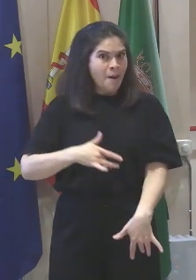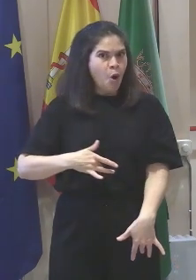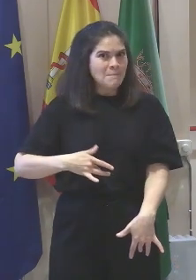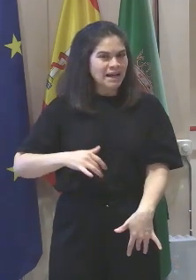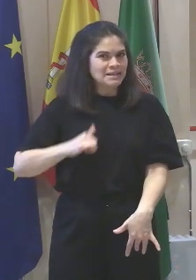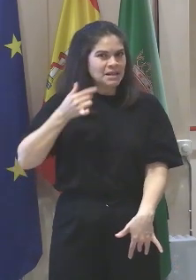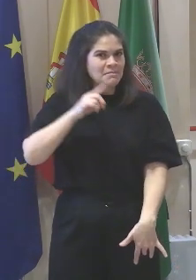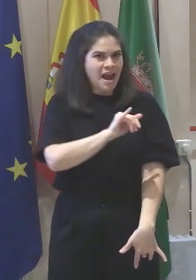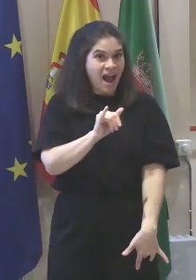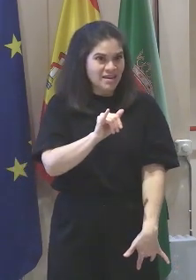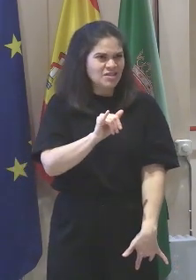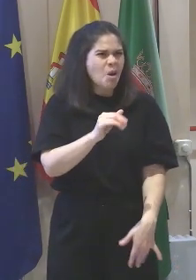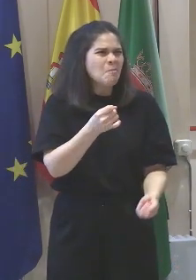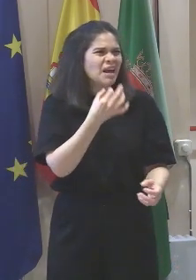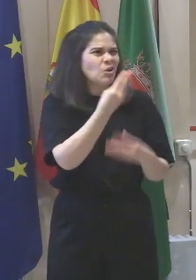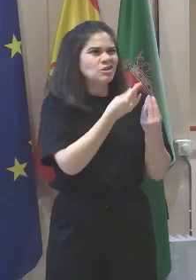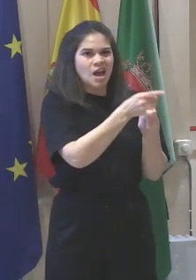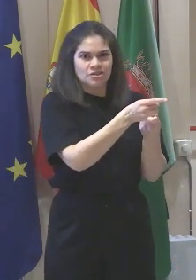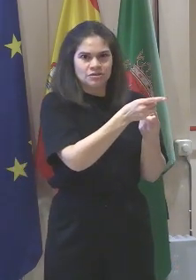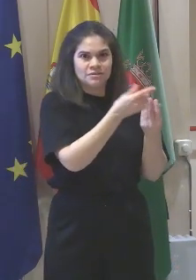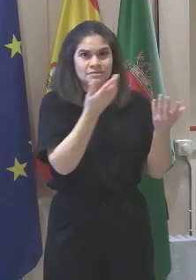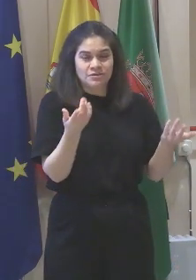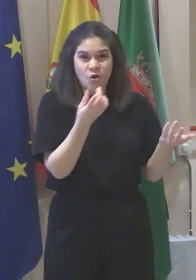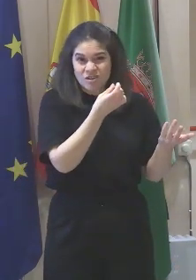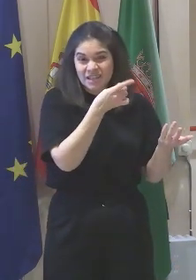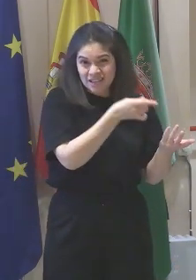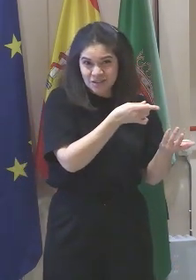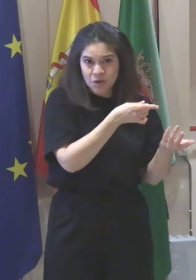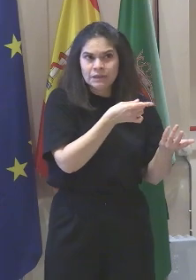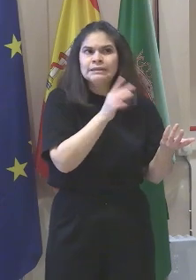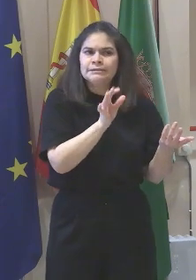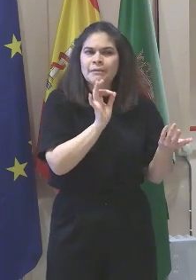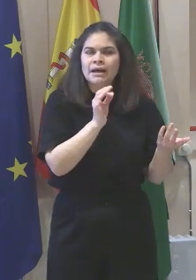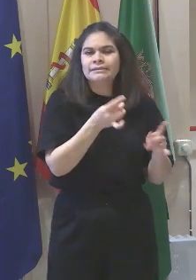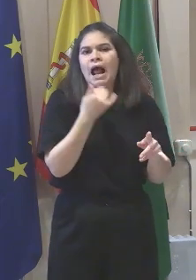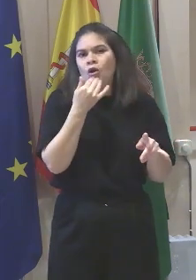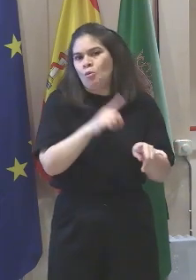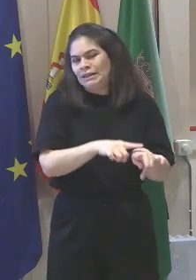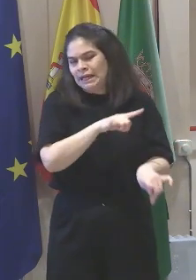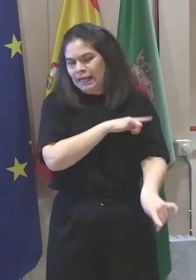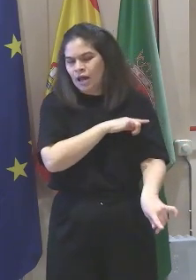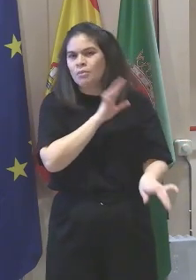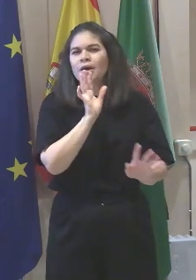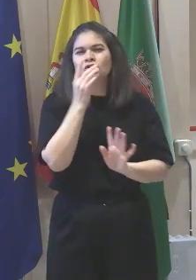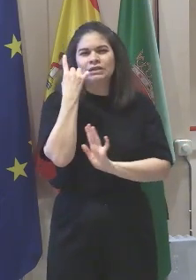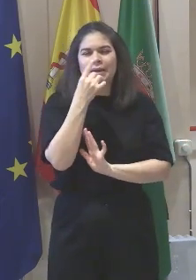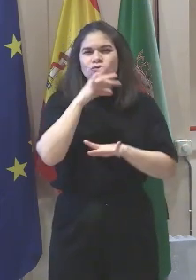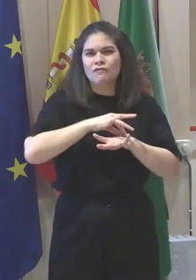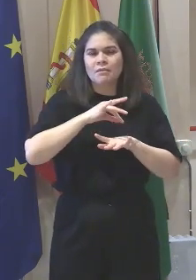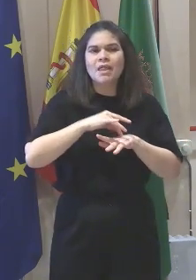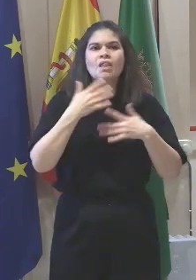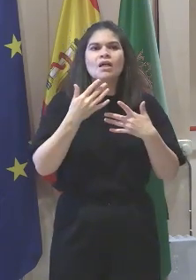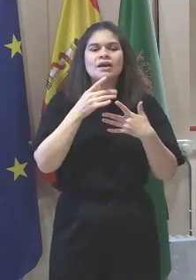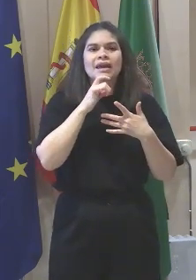están ahí, ¿para qué necesitáis esto? ¿No? Obviamente es una exageración, pero sí tener en cuenta que es una enfermedad en la cual vamos